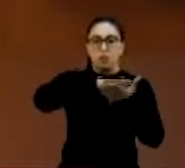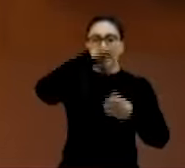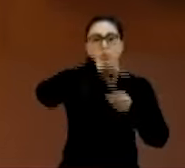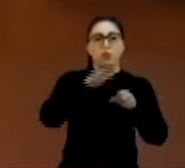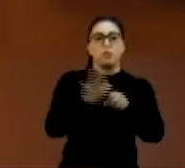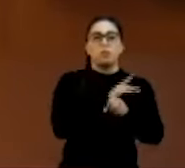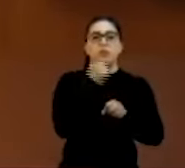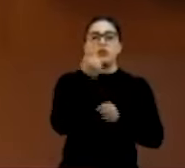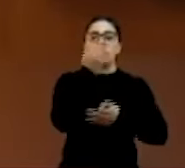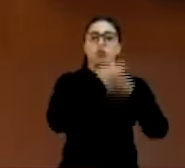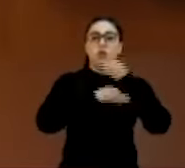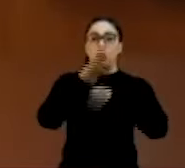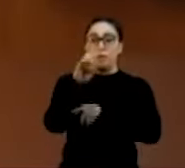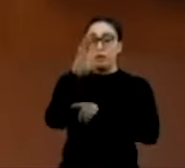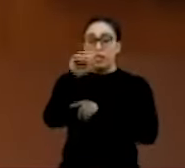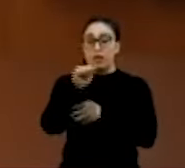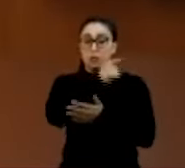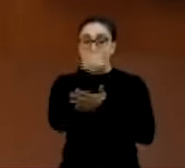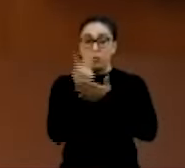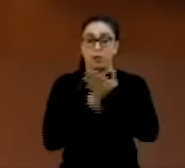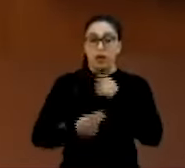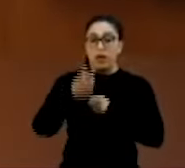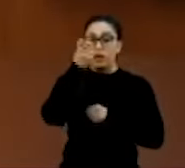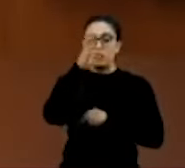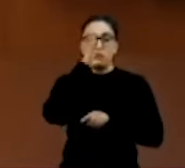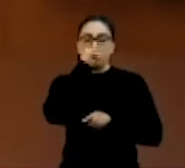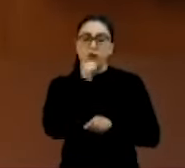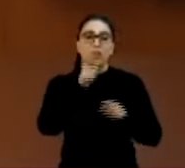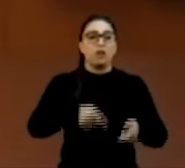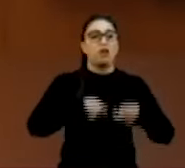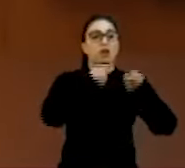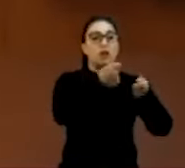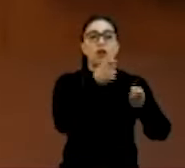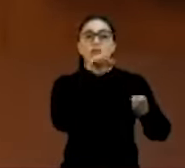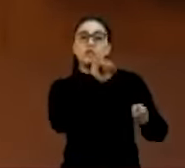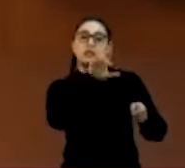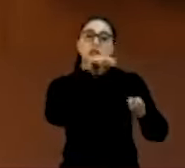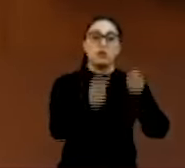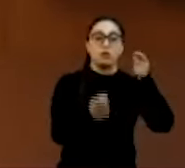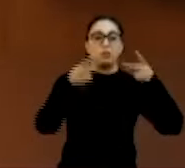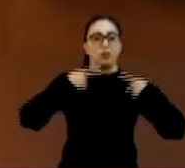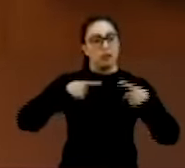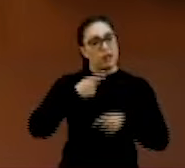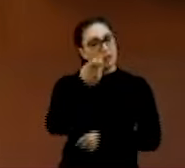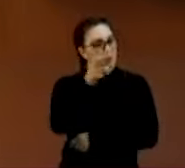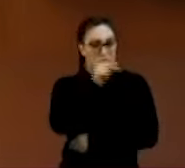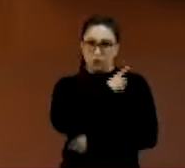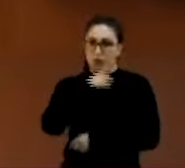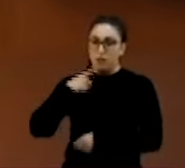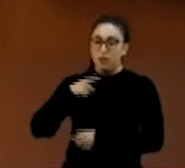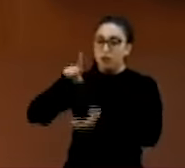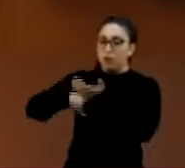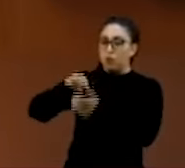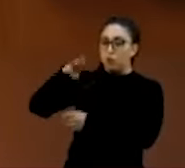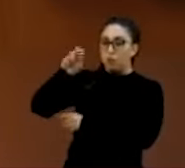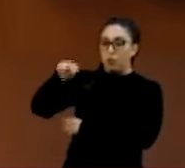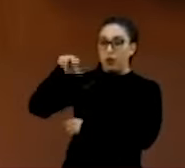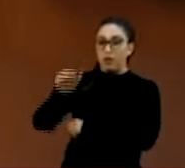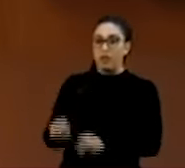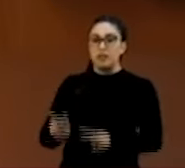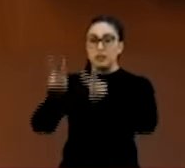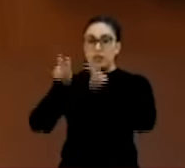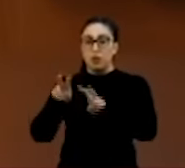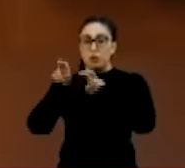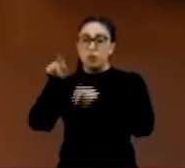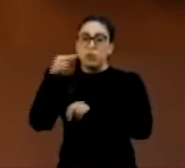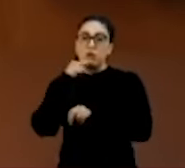programas sociales no se pueden condicionar. Lo que hace Morena con los pseudoservidores de